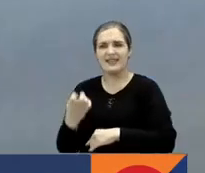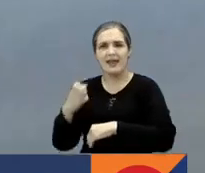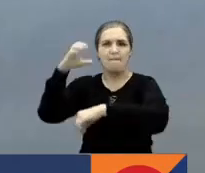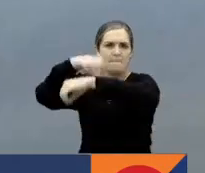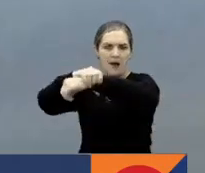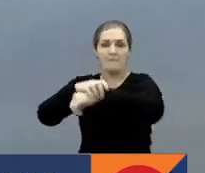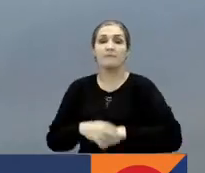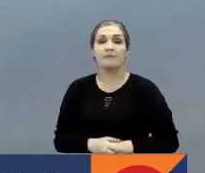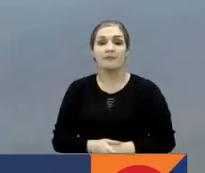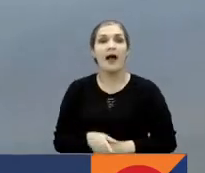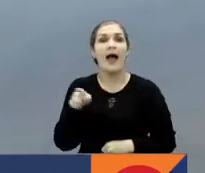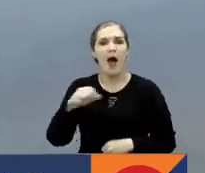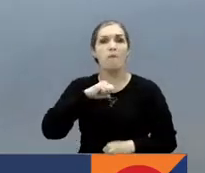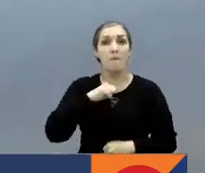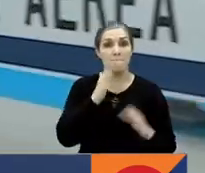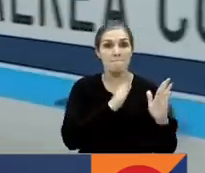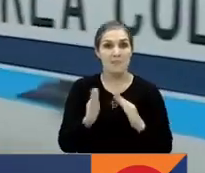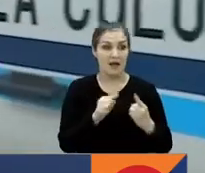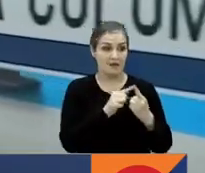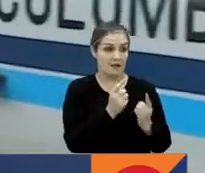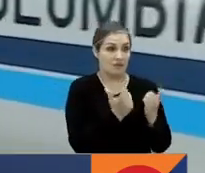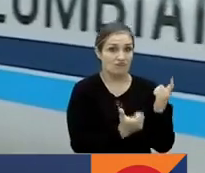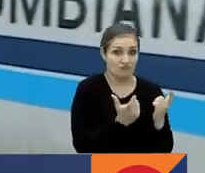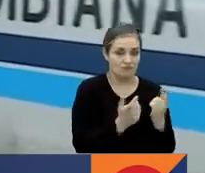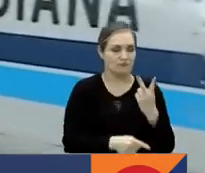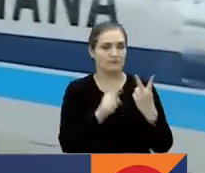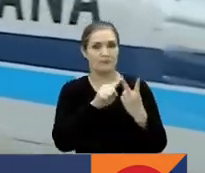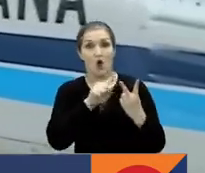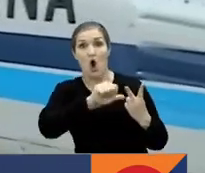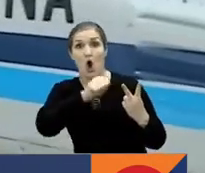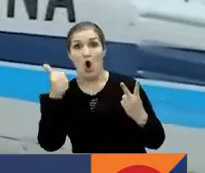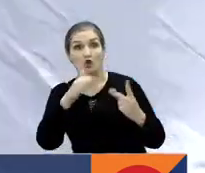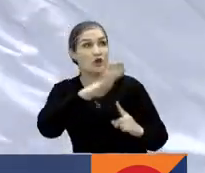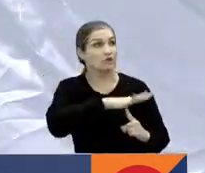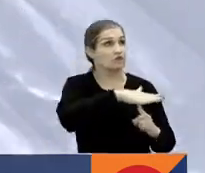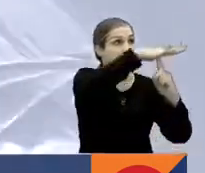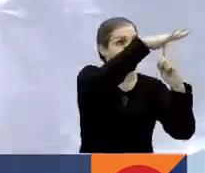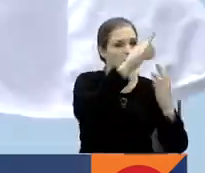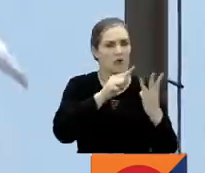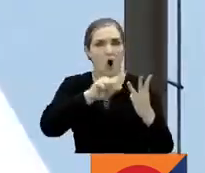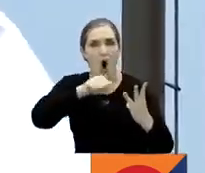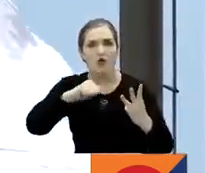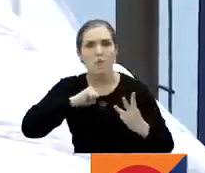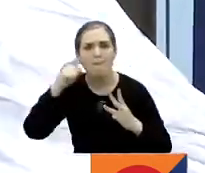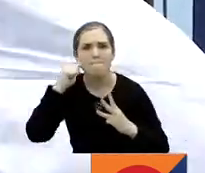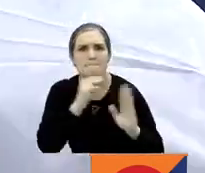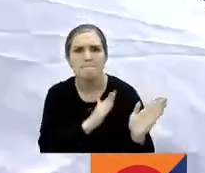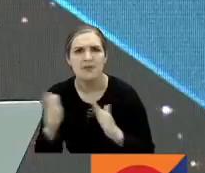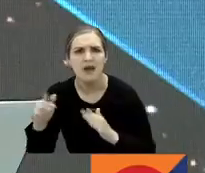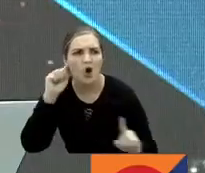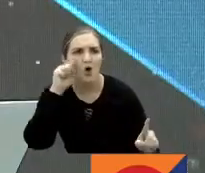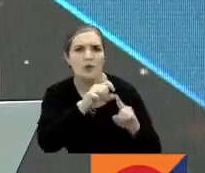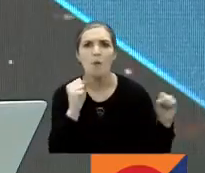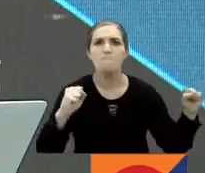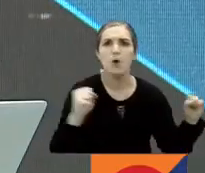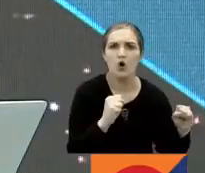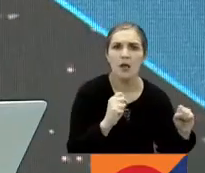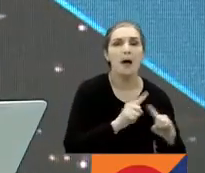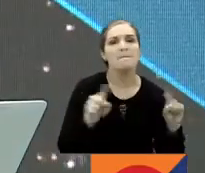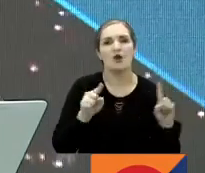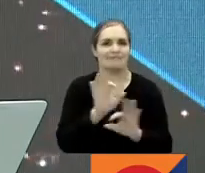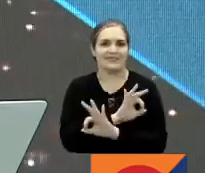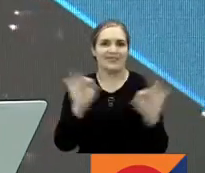planearon otro atentado contra el presidente Iván Duque en la entrada de Bogotá, luego del análisis que realizaron 40 fiscales especializados. Y una